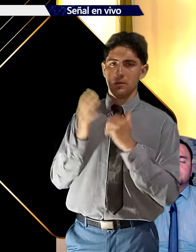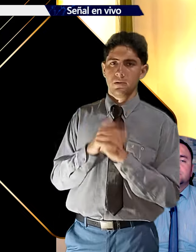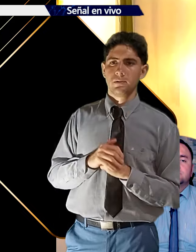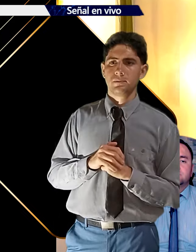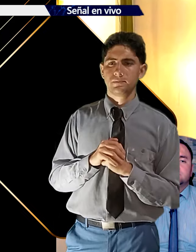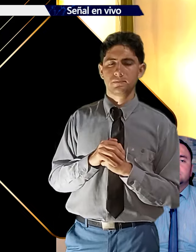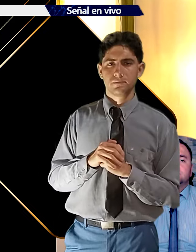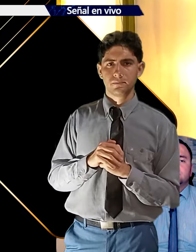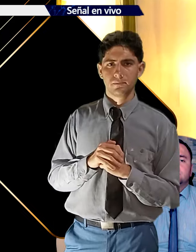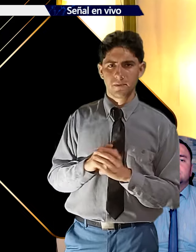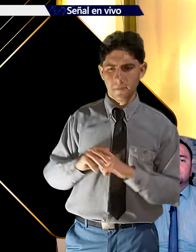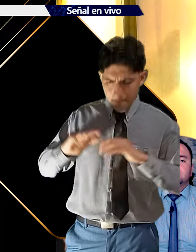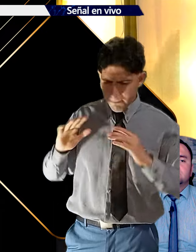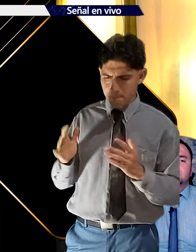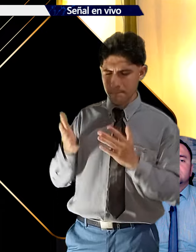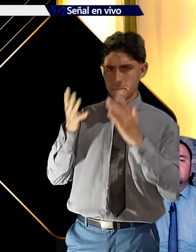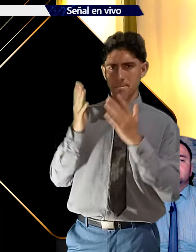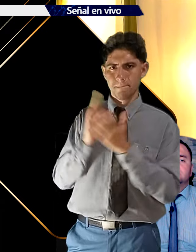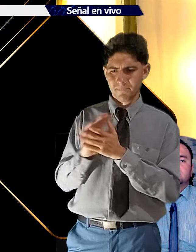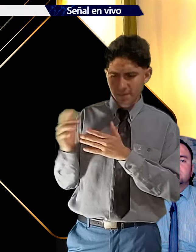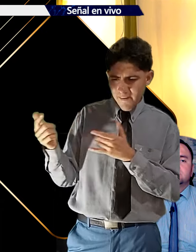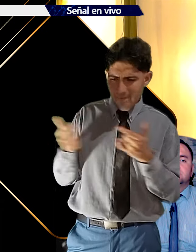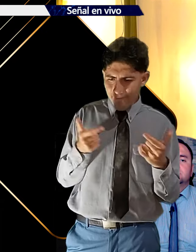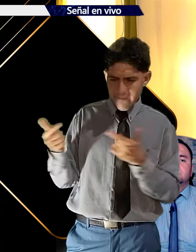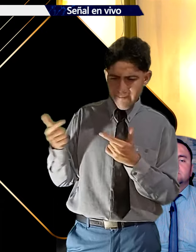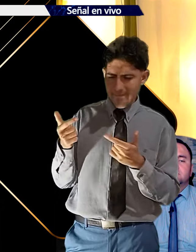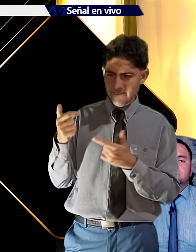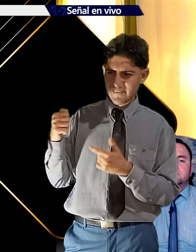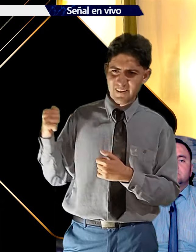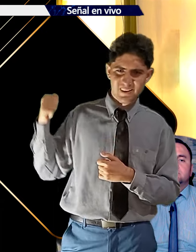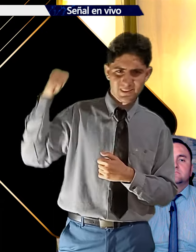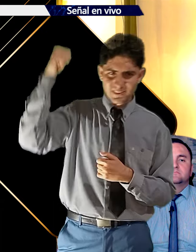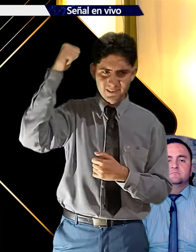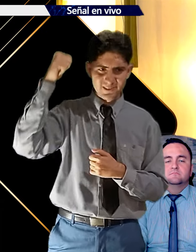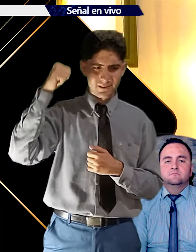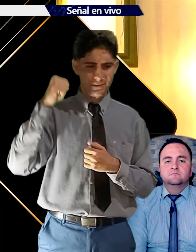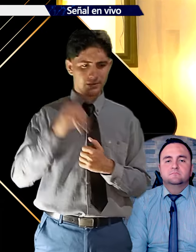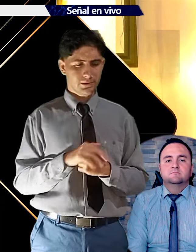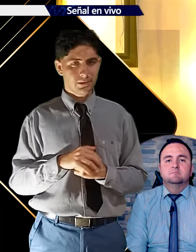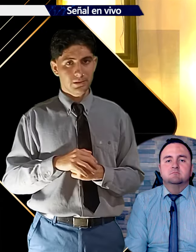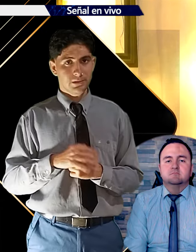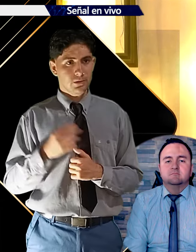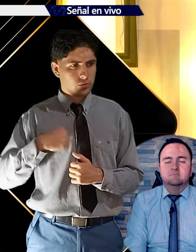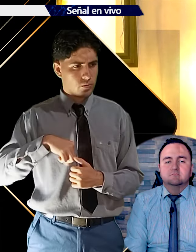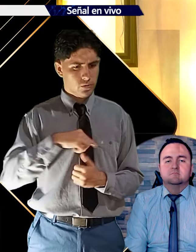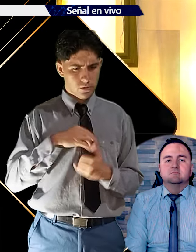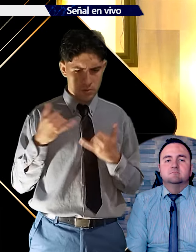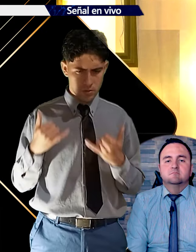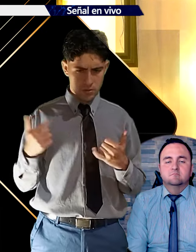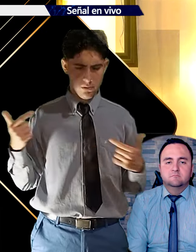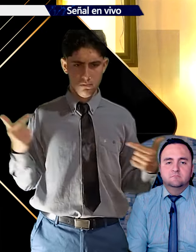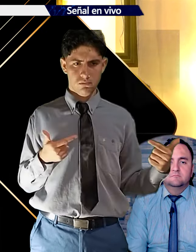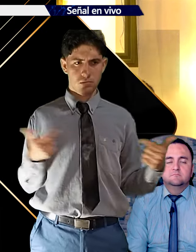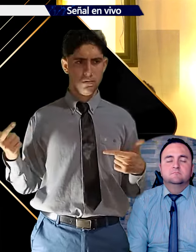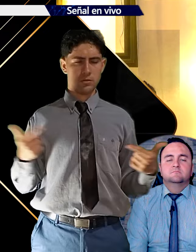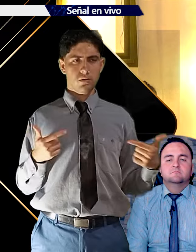la salvación de tu familia. Que puedas decir, en otras palabras, pelea la buena batalla de